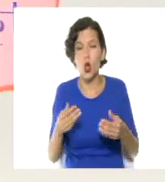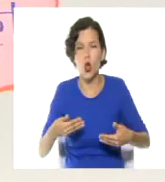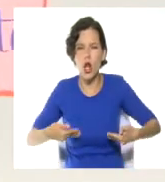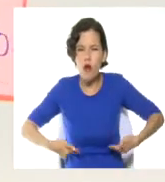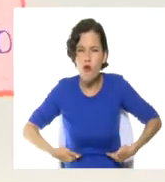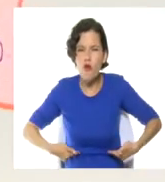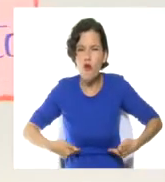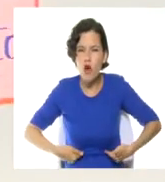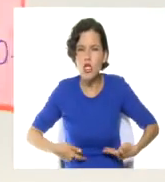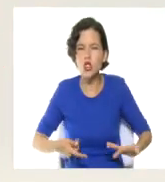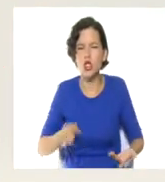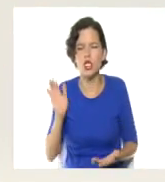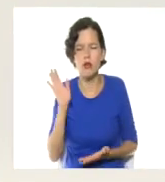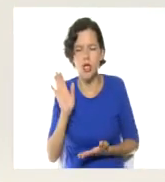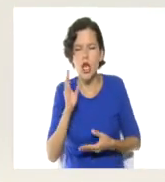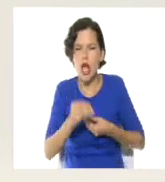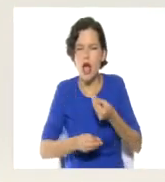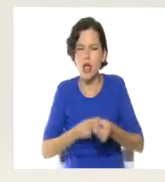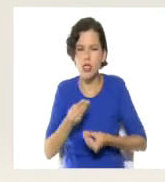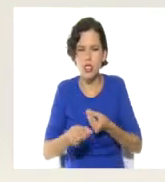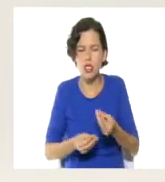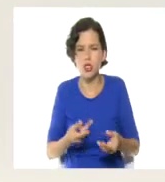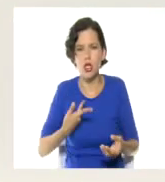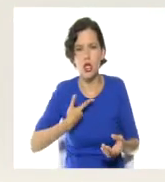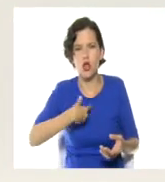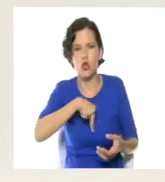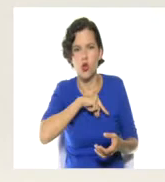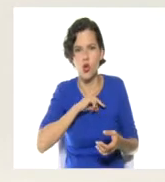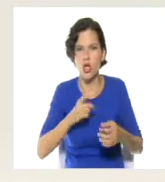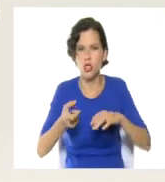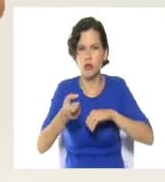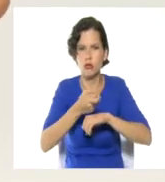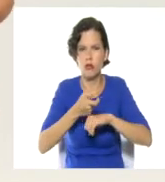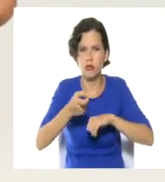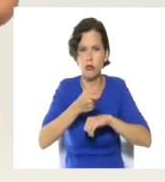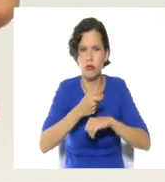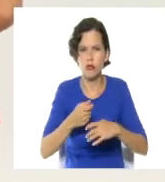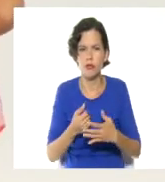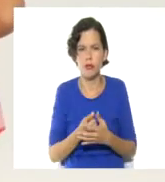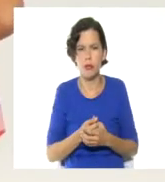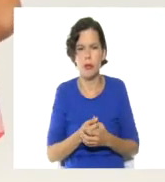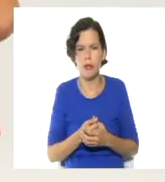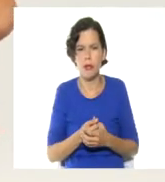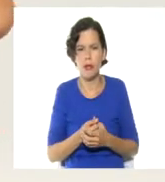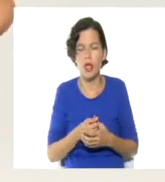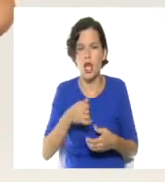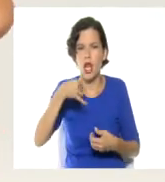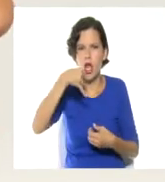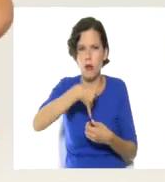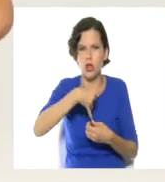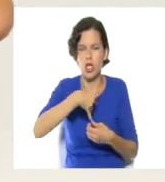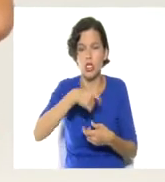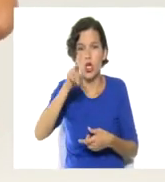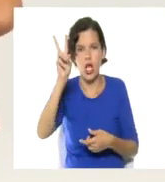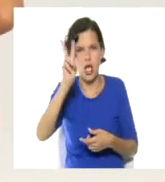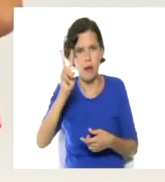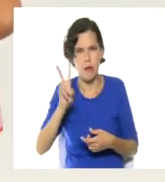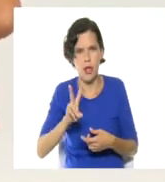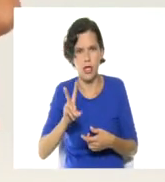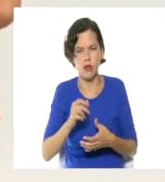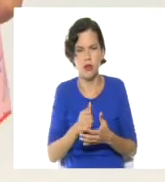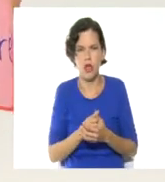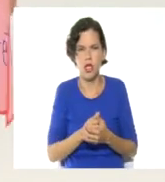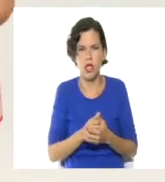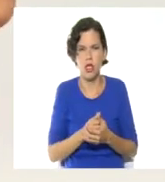se viene realizando desde nuestros entes gubernamentales, las votaciones en Venezuela